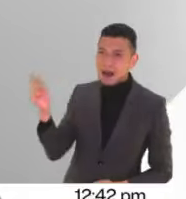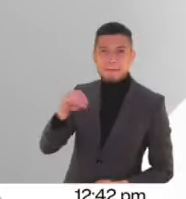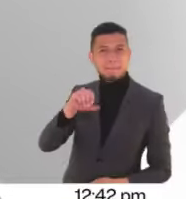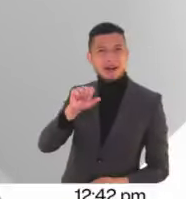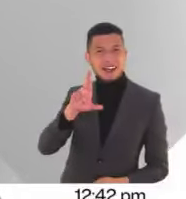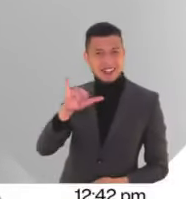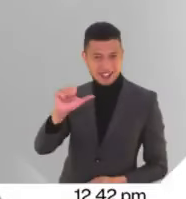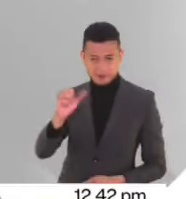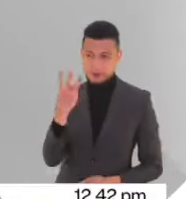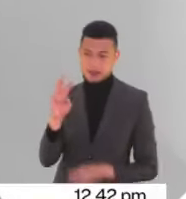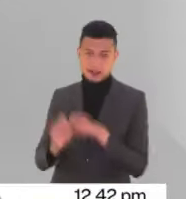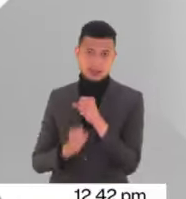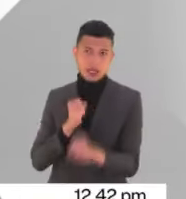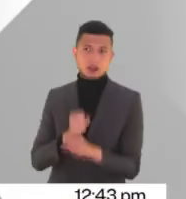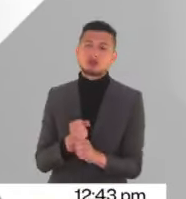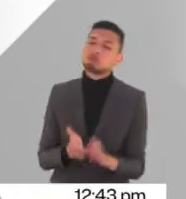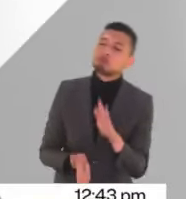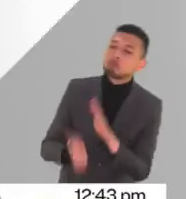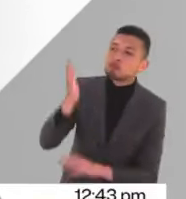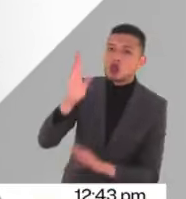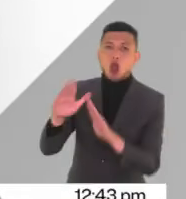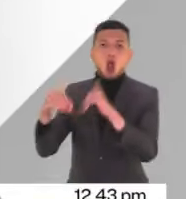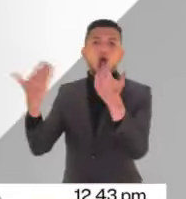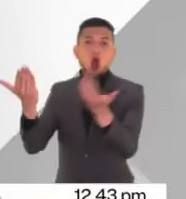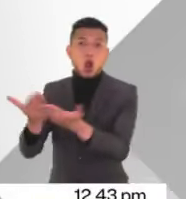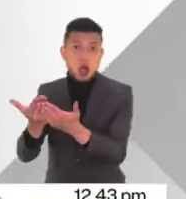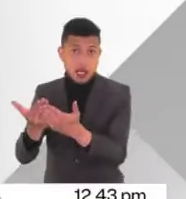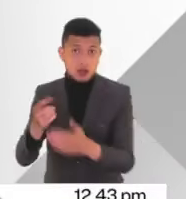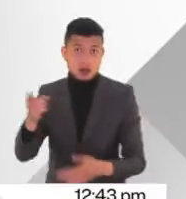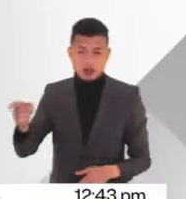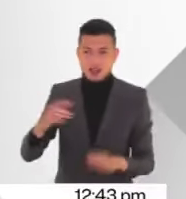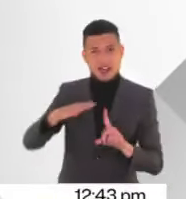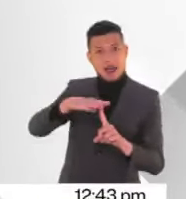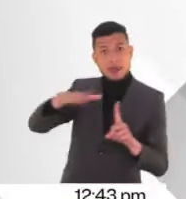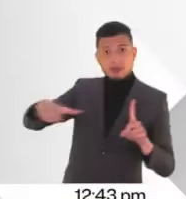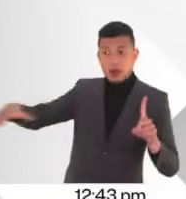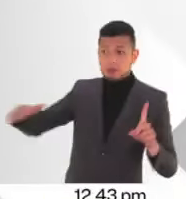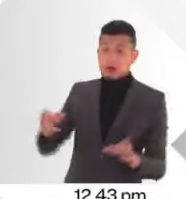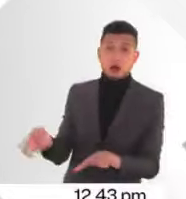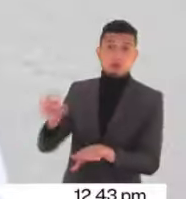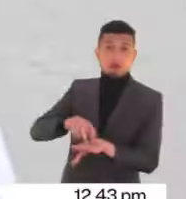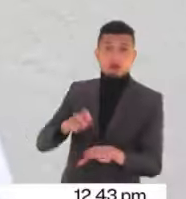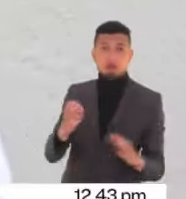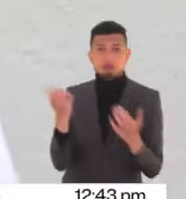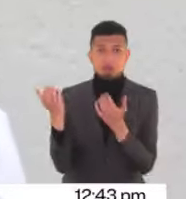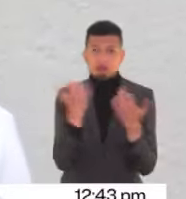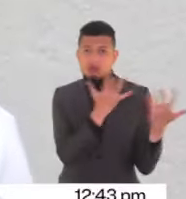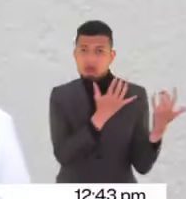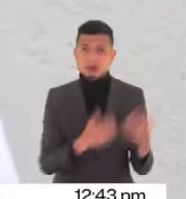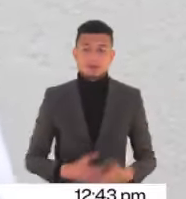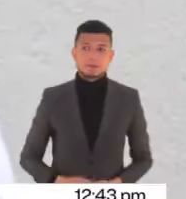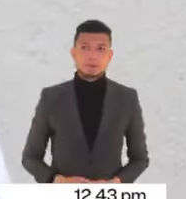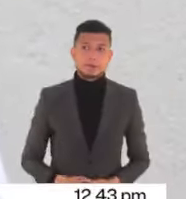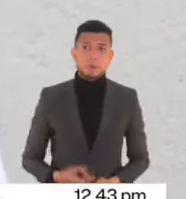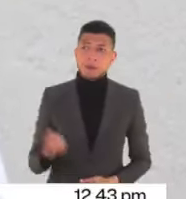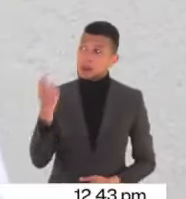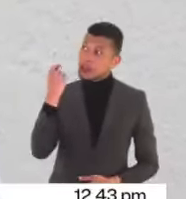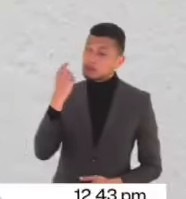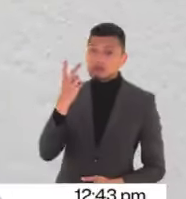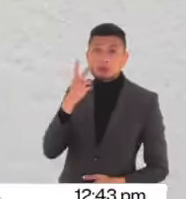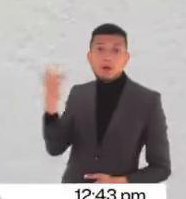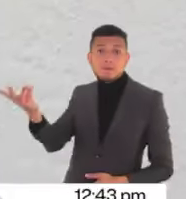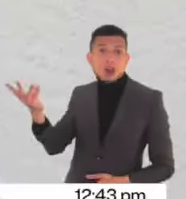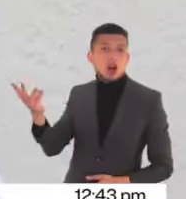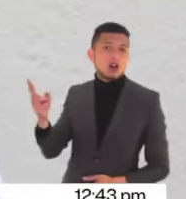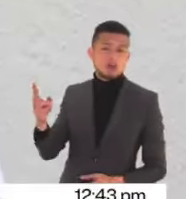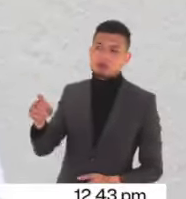años, dijo que iba hacia su colegio. Sin embargo, llegó a la terminal de transporte en Santander de Quilichao. Vista por última vez agarrando un bus